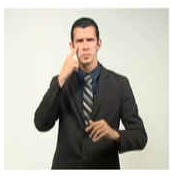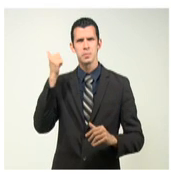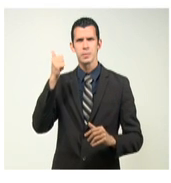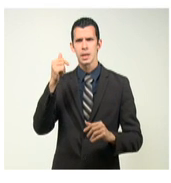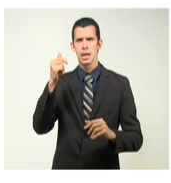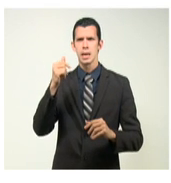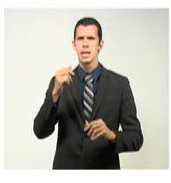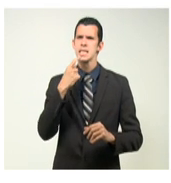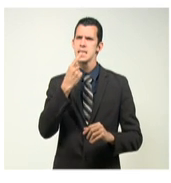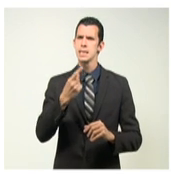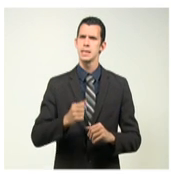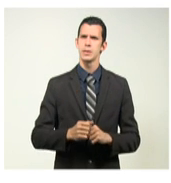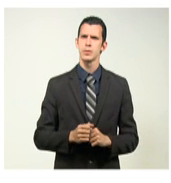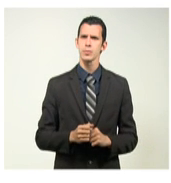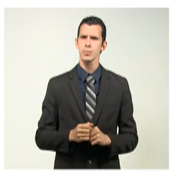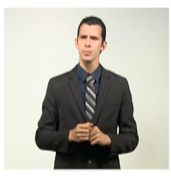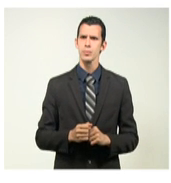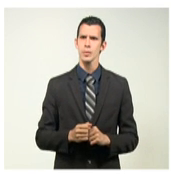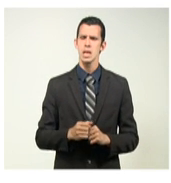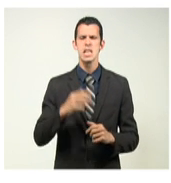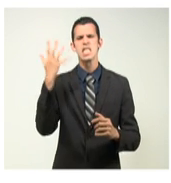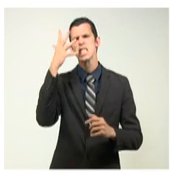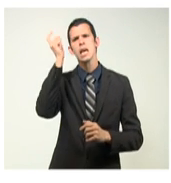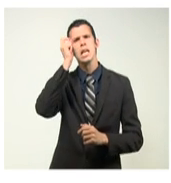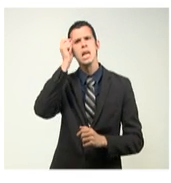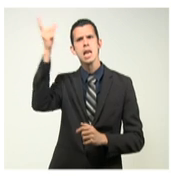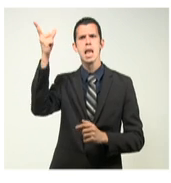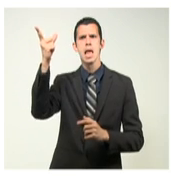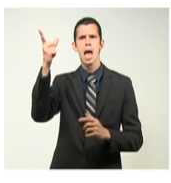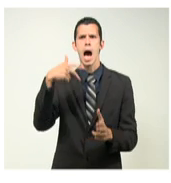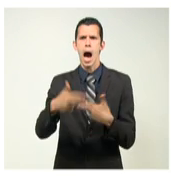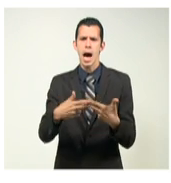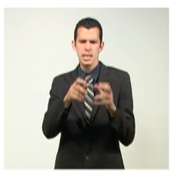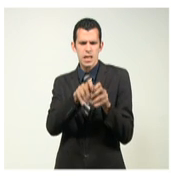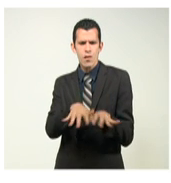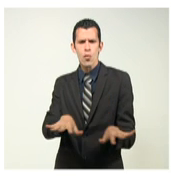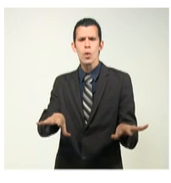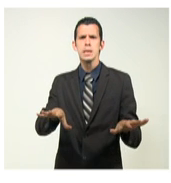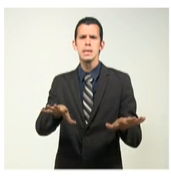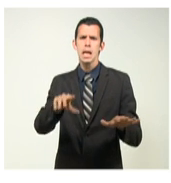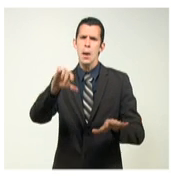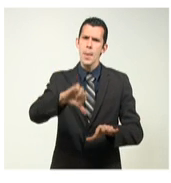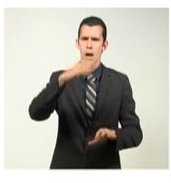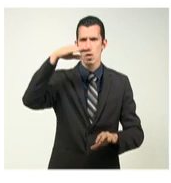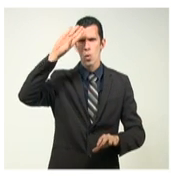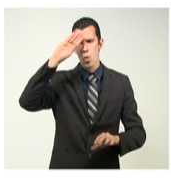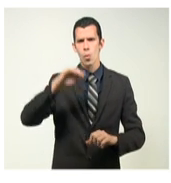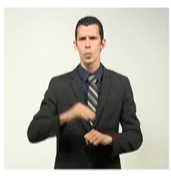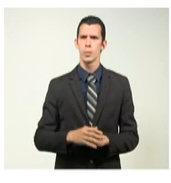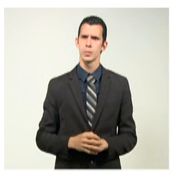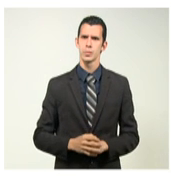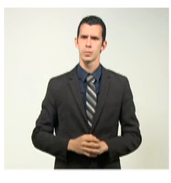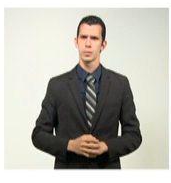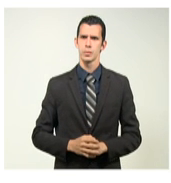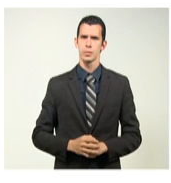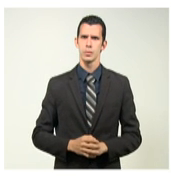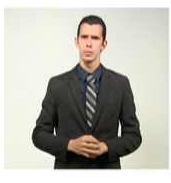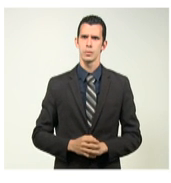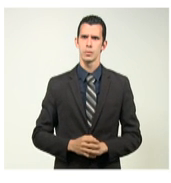del golpe suave, la sociedad abierta en Cuba y la articulación contrarrevolucionaria.